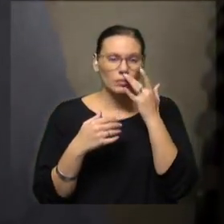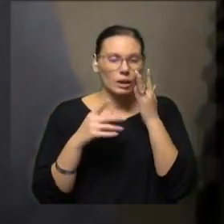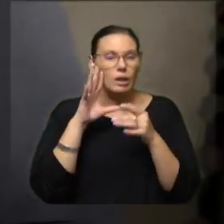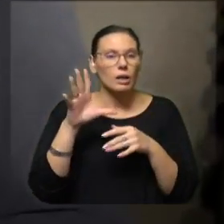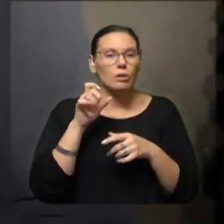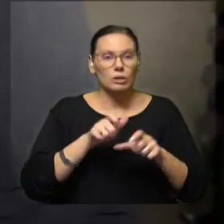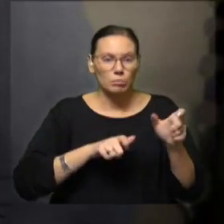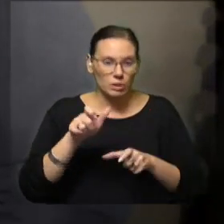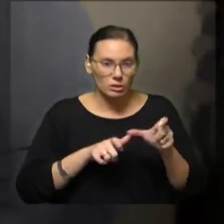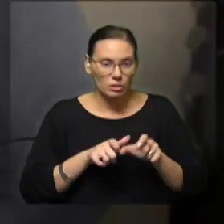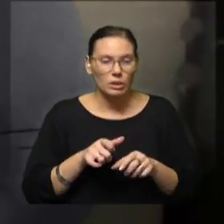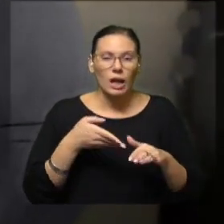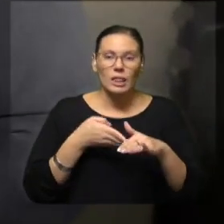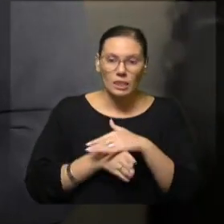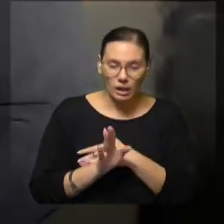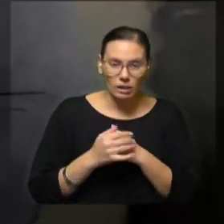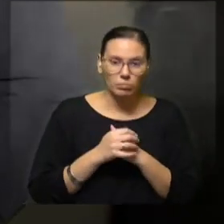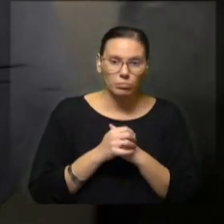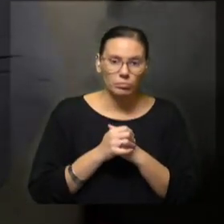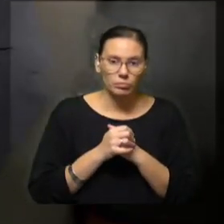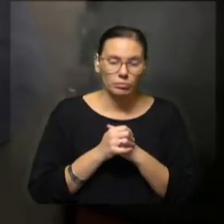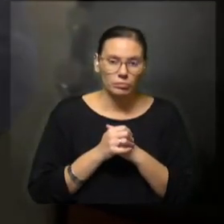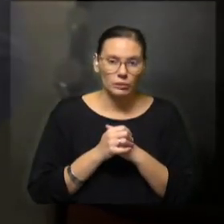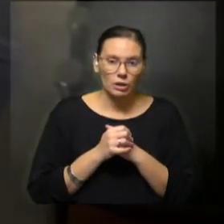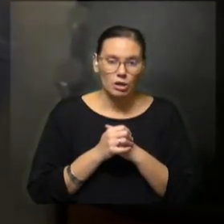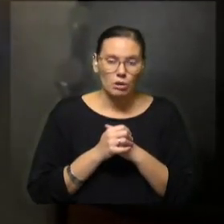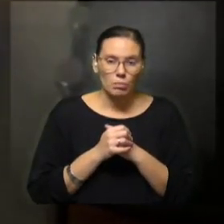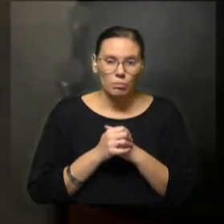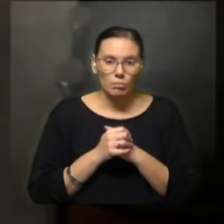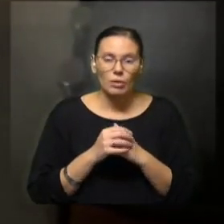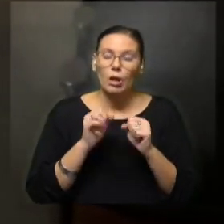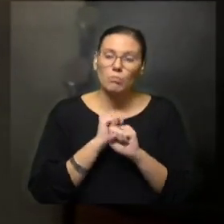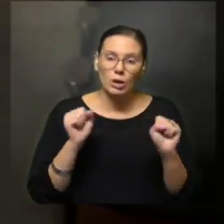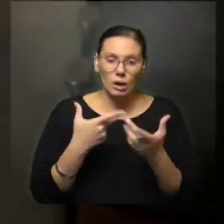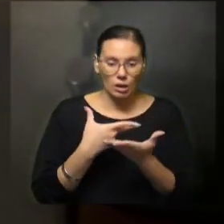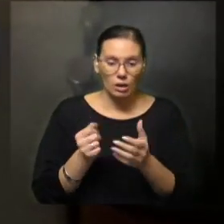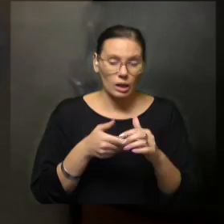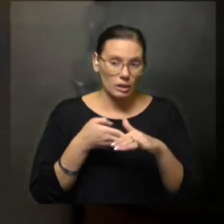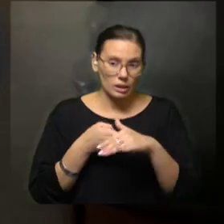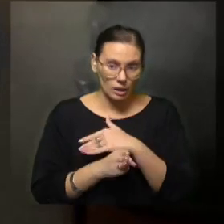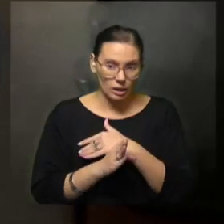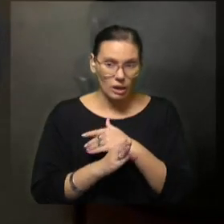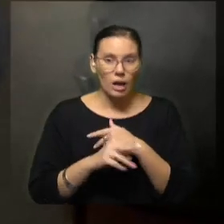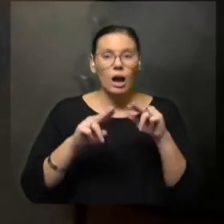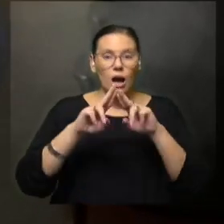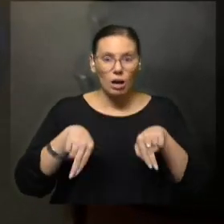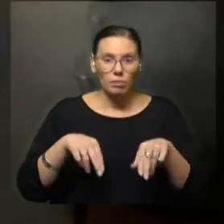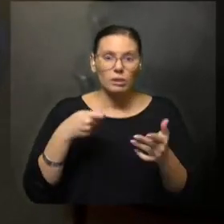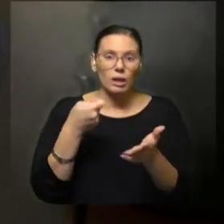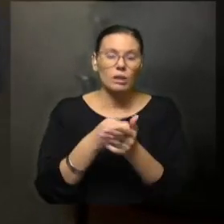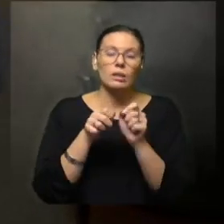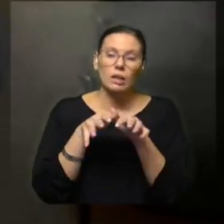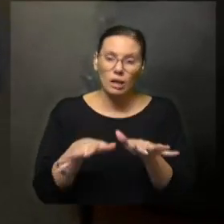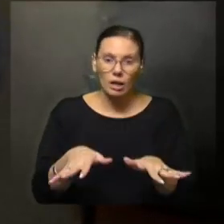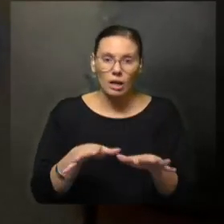recordar a la gente el tema de entrada, si querés, y ya cerramos. Bueno, pueden adquirir sus entradas en Habitat, Red Pagos,